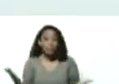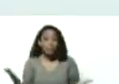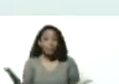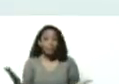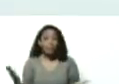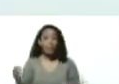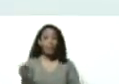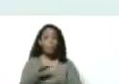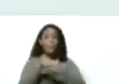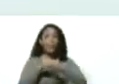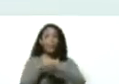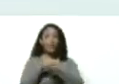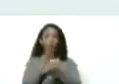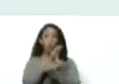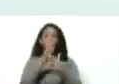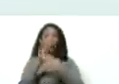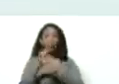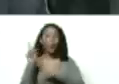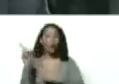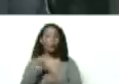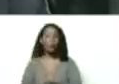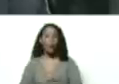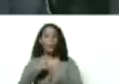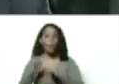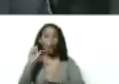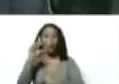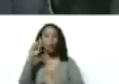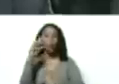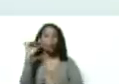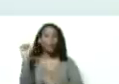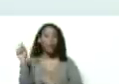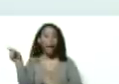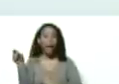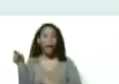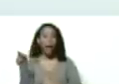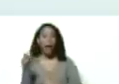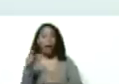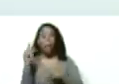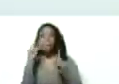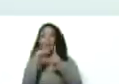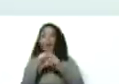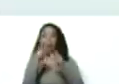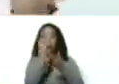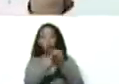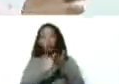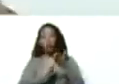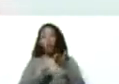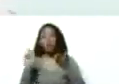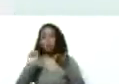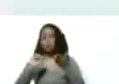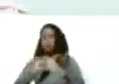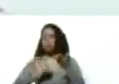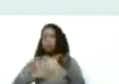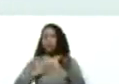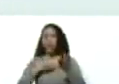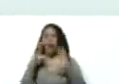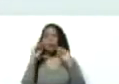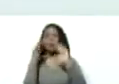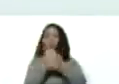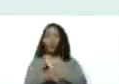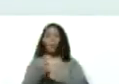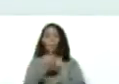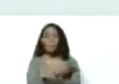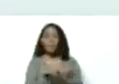Ernesto Villegas Poljab. Pero Luis José Marcano, que es tan versado en las letras, me dice que sí se puede. Millones y